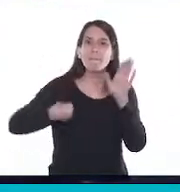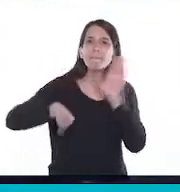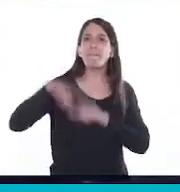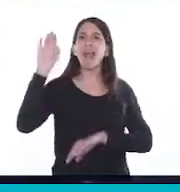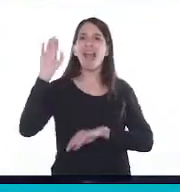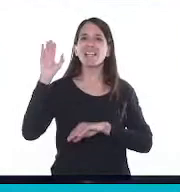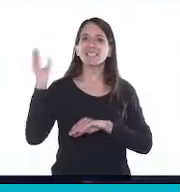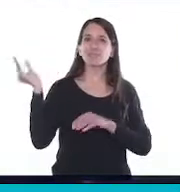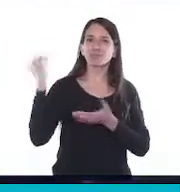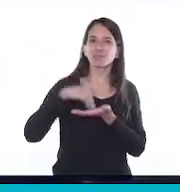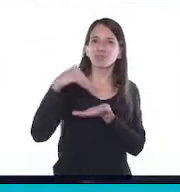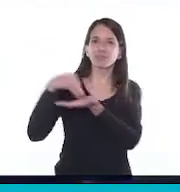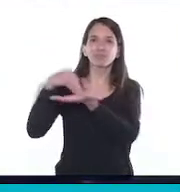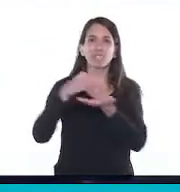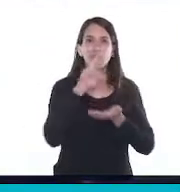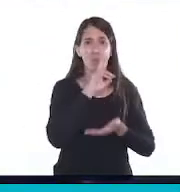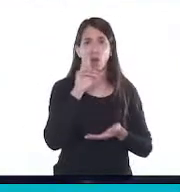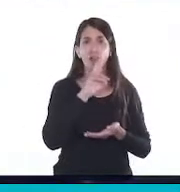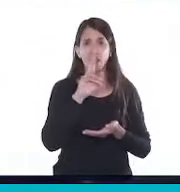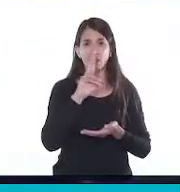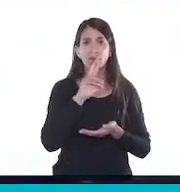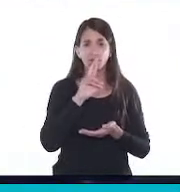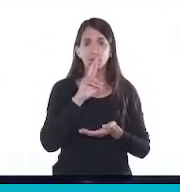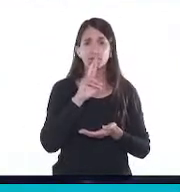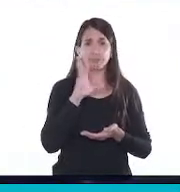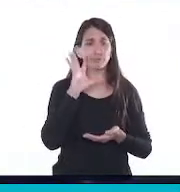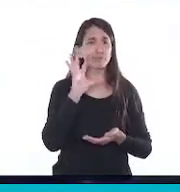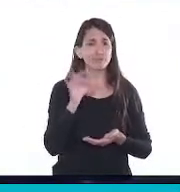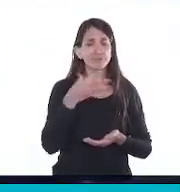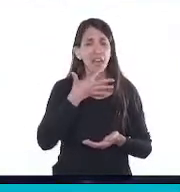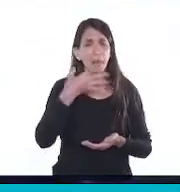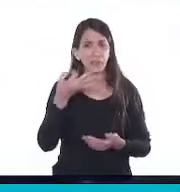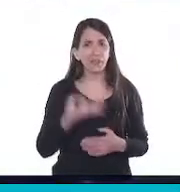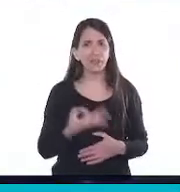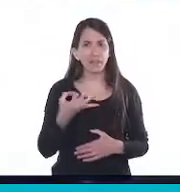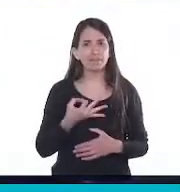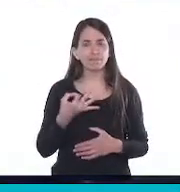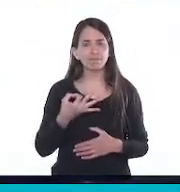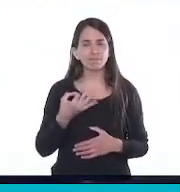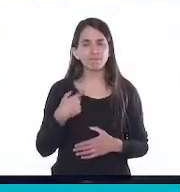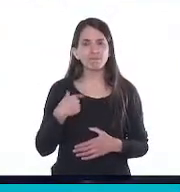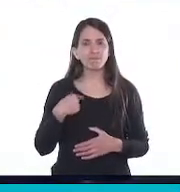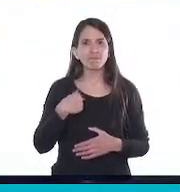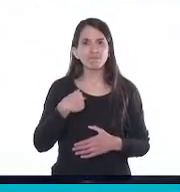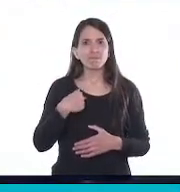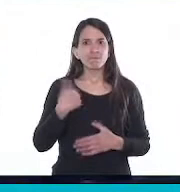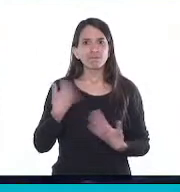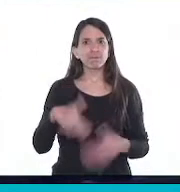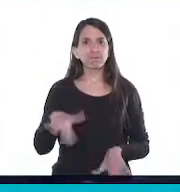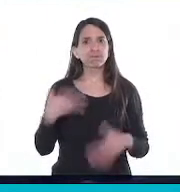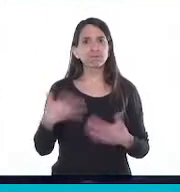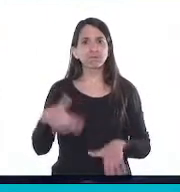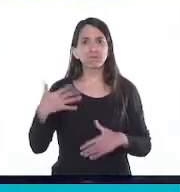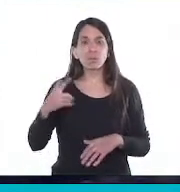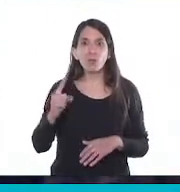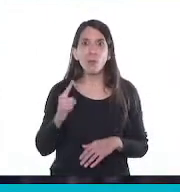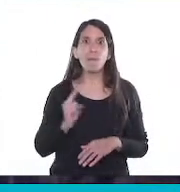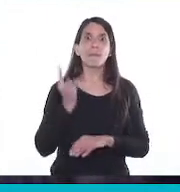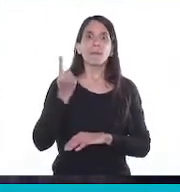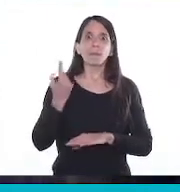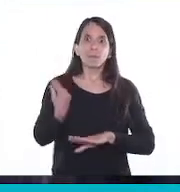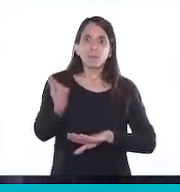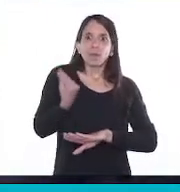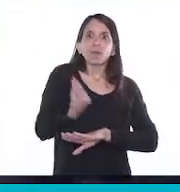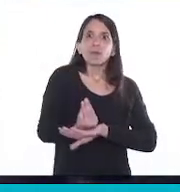también faltarían lugares entonces la verdad que para mí hoy es un día muy importante es la segunda vez que se va a